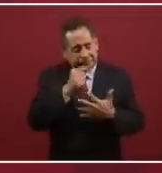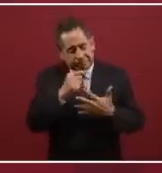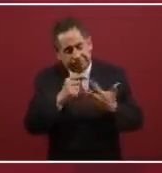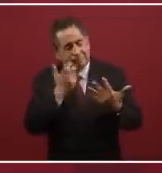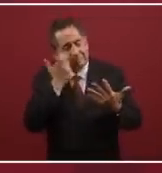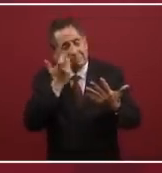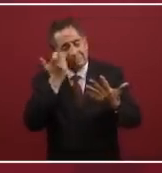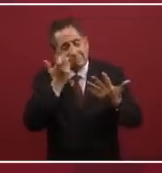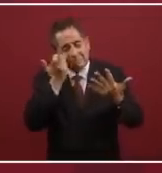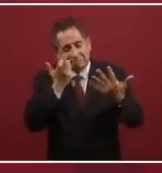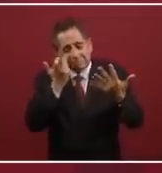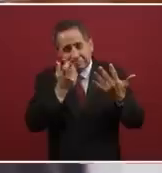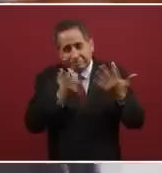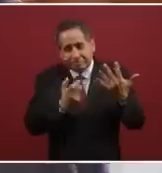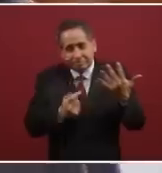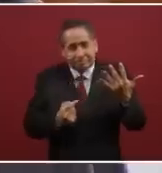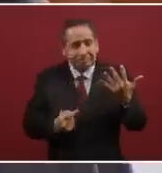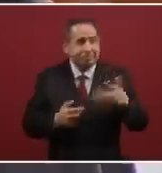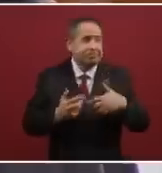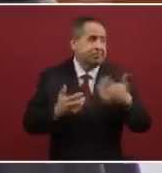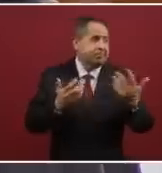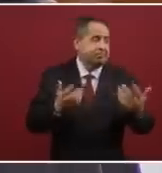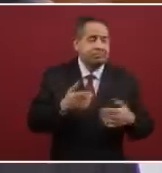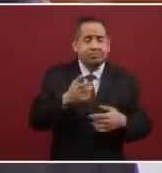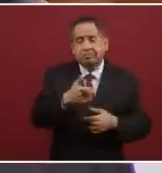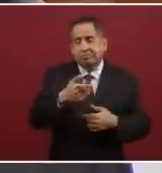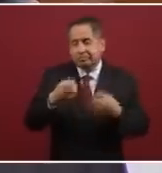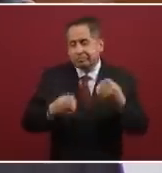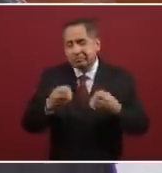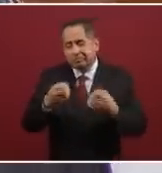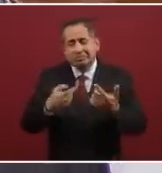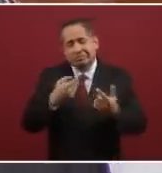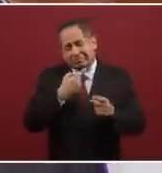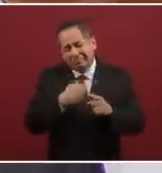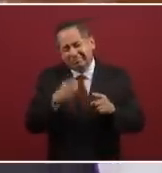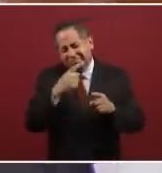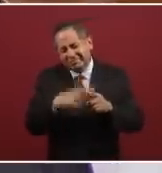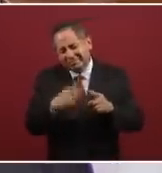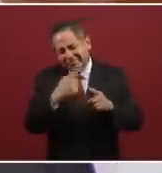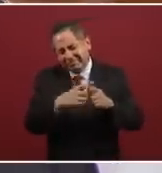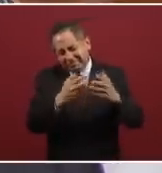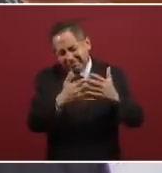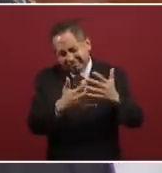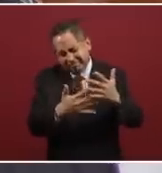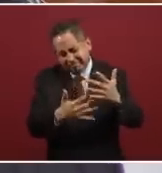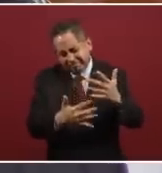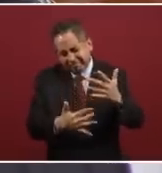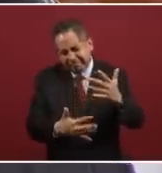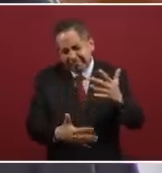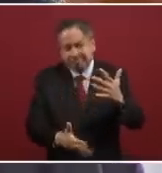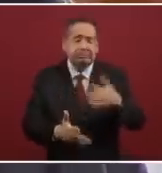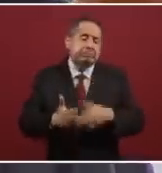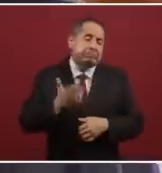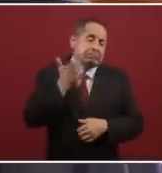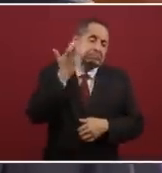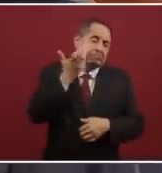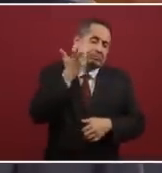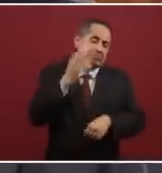caso en un juzgado, etcétera, etcétera, etcétera.